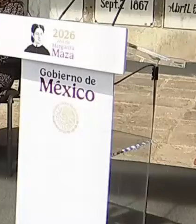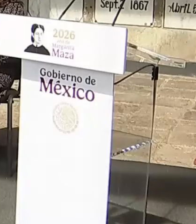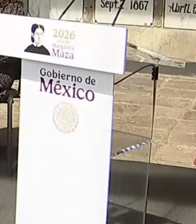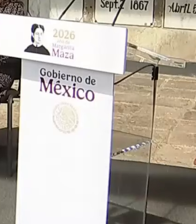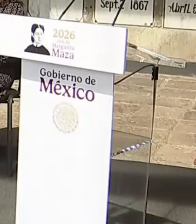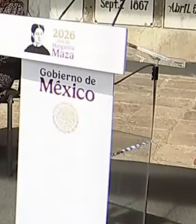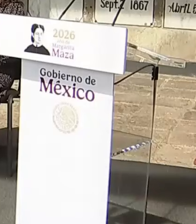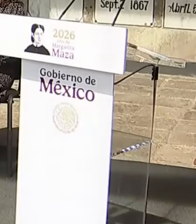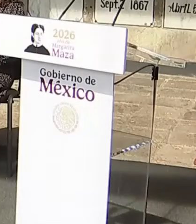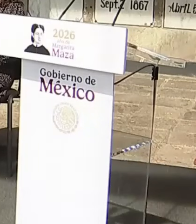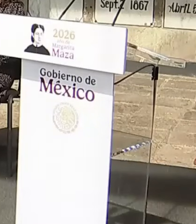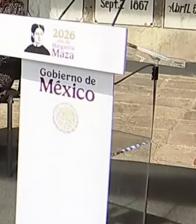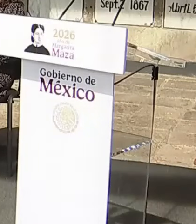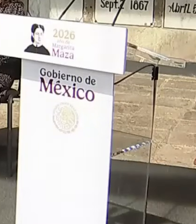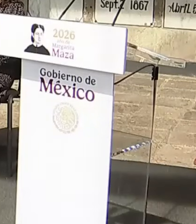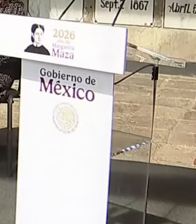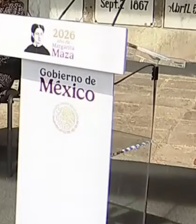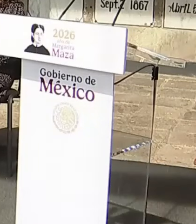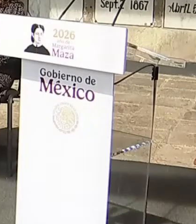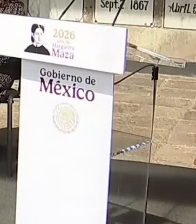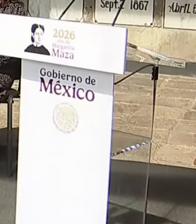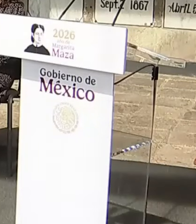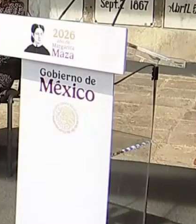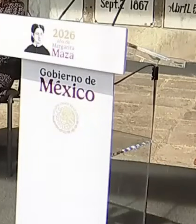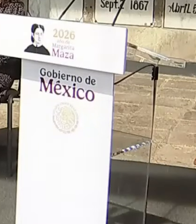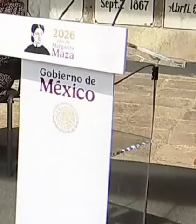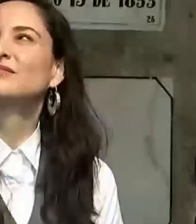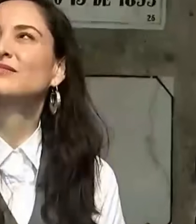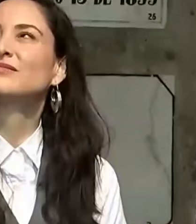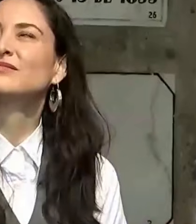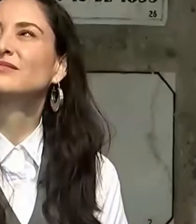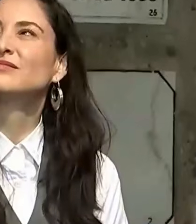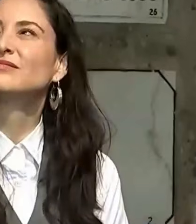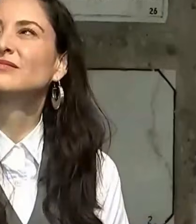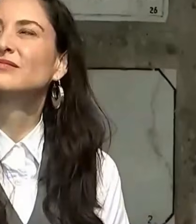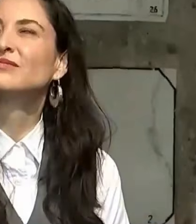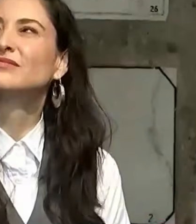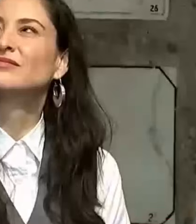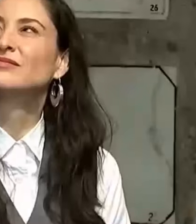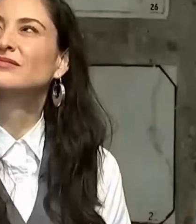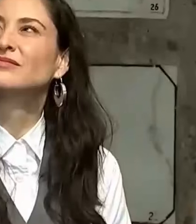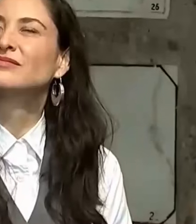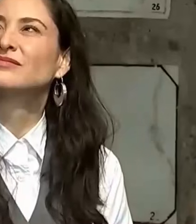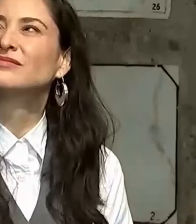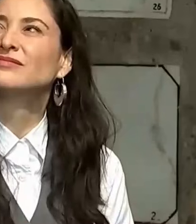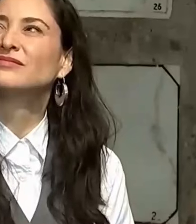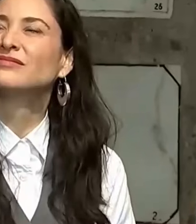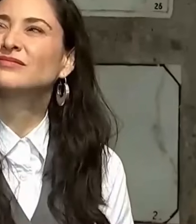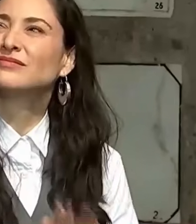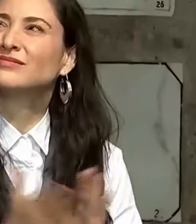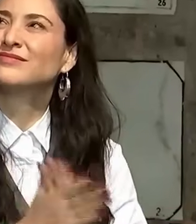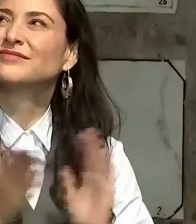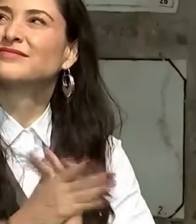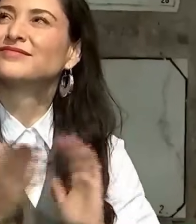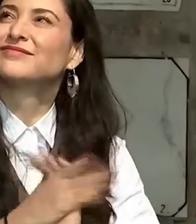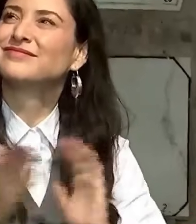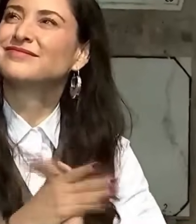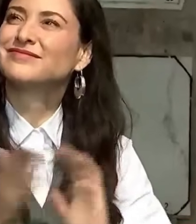Ciudadana Sofía Gamio Sánchez Juárez, descendiente de la familia Juárez Maza, en la 6ª generación.